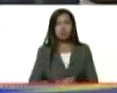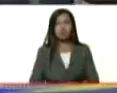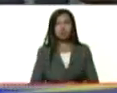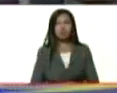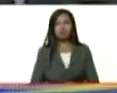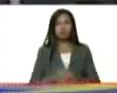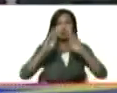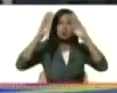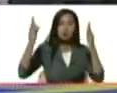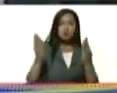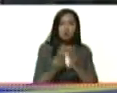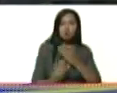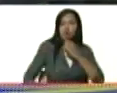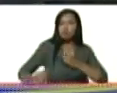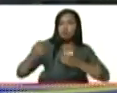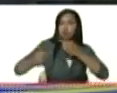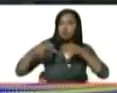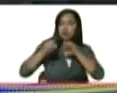Hay un mundo en disputa,